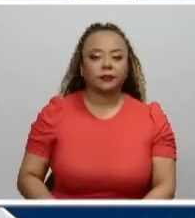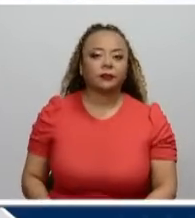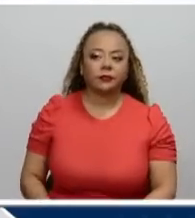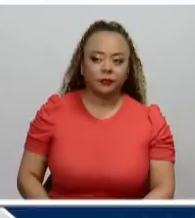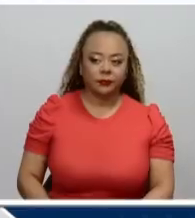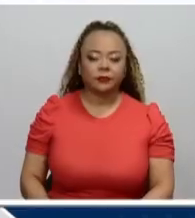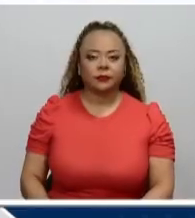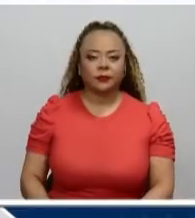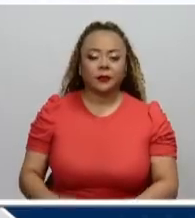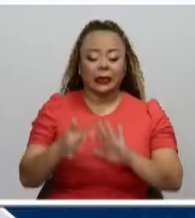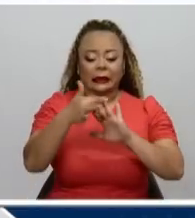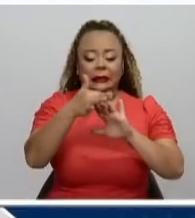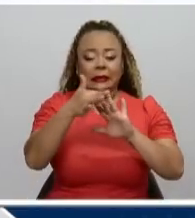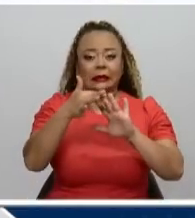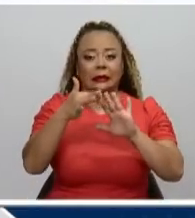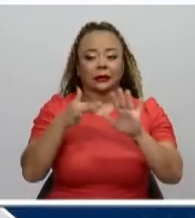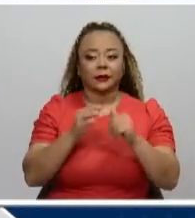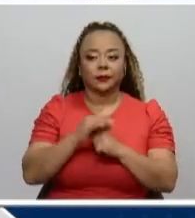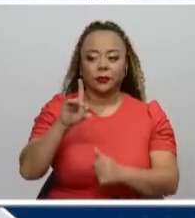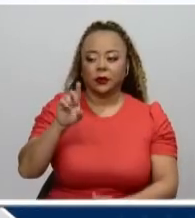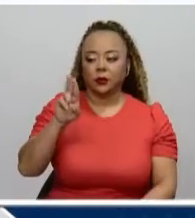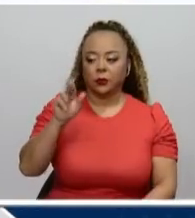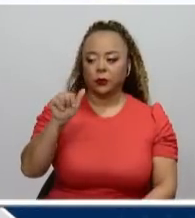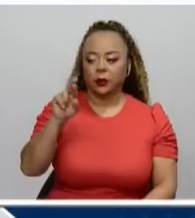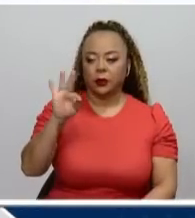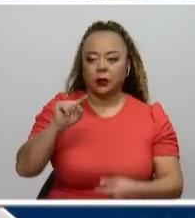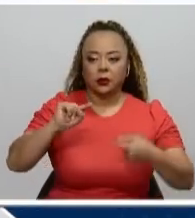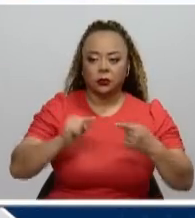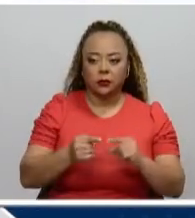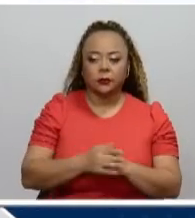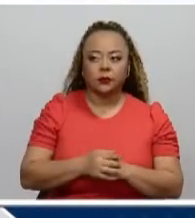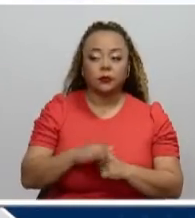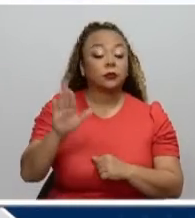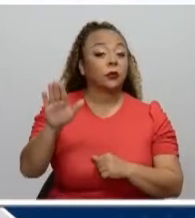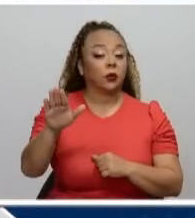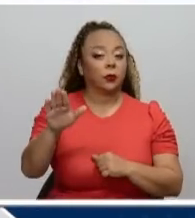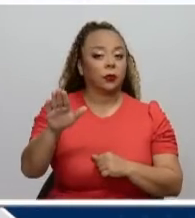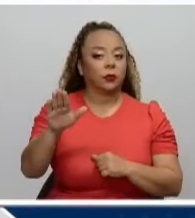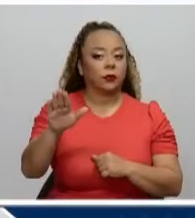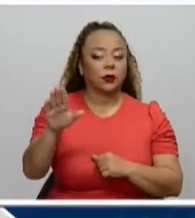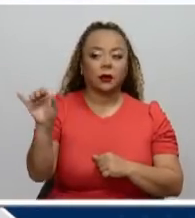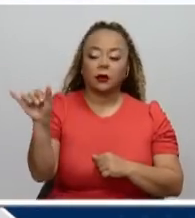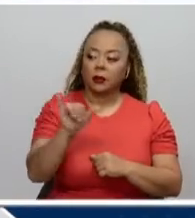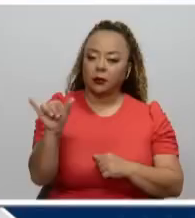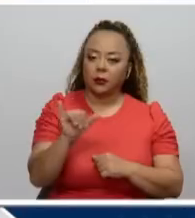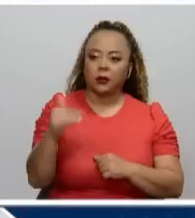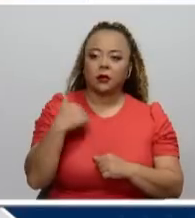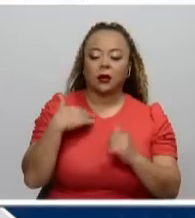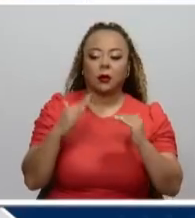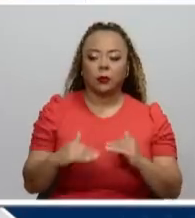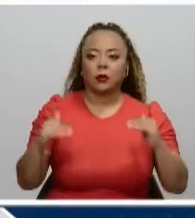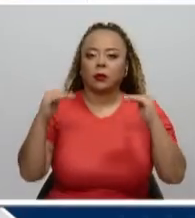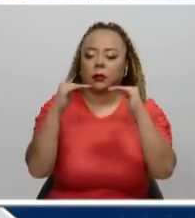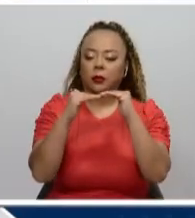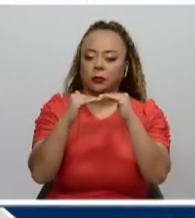con las costuras la saca Duarte está lesionado Duarte está lesionado que ojo igual venía con un nivel